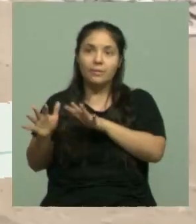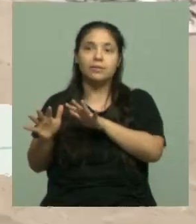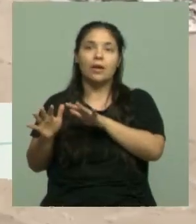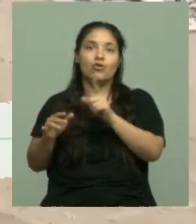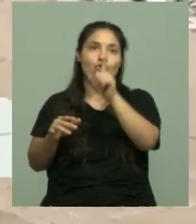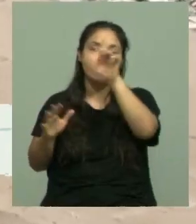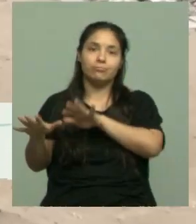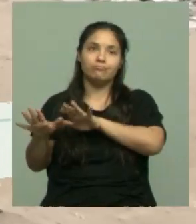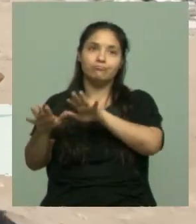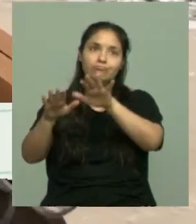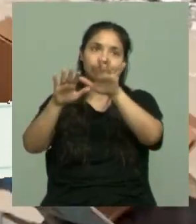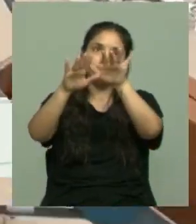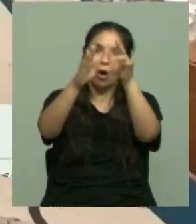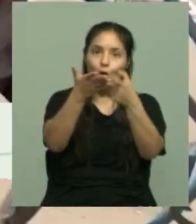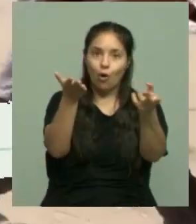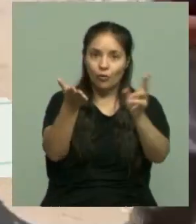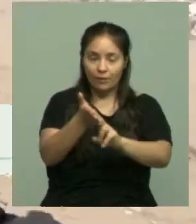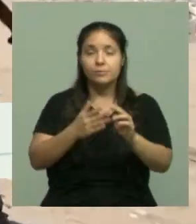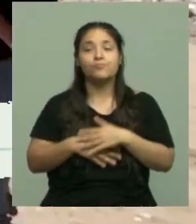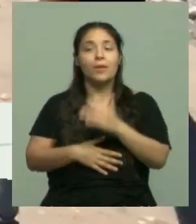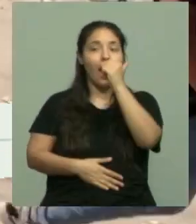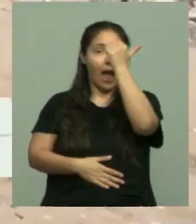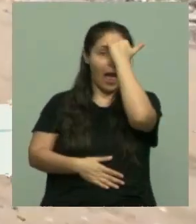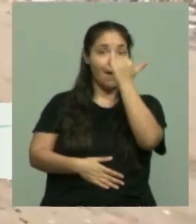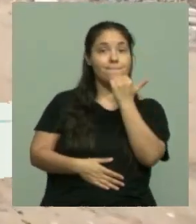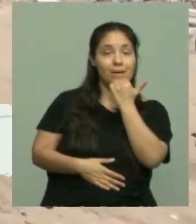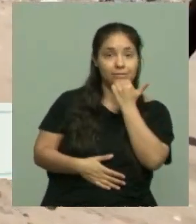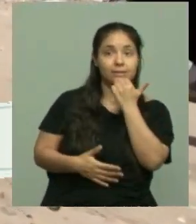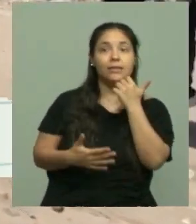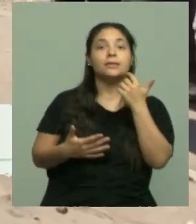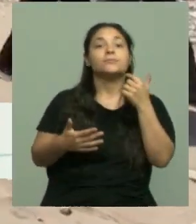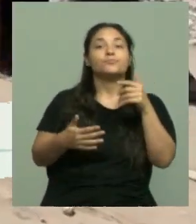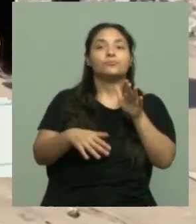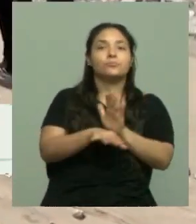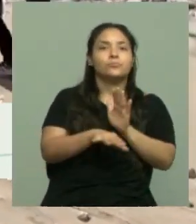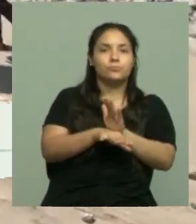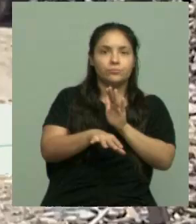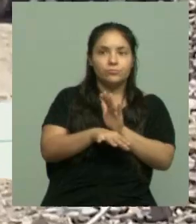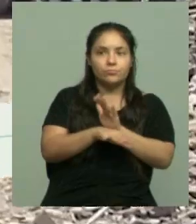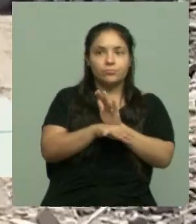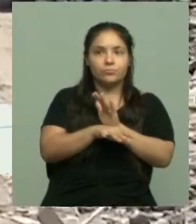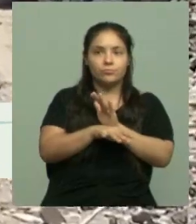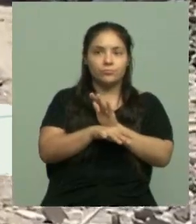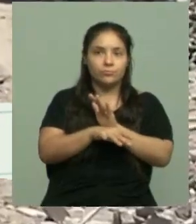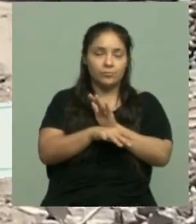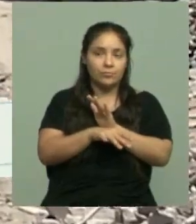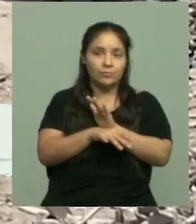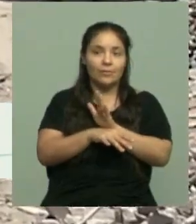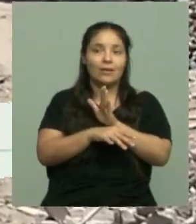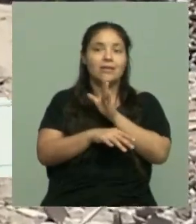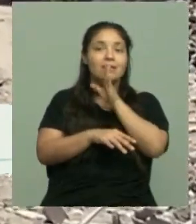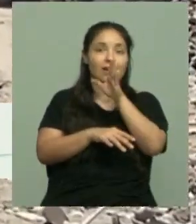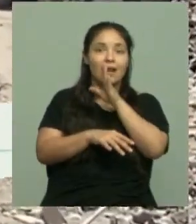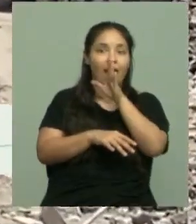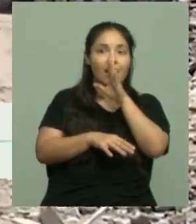el norte. A lo que se diría Hamás es a que no se dé en forma inmediata el retiro de fuerzas israelíes, que